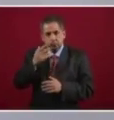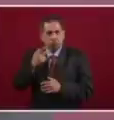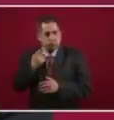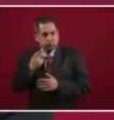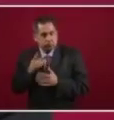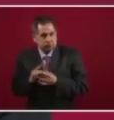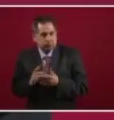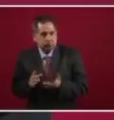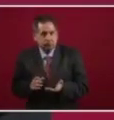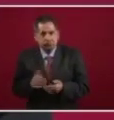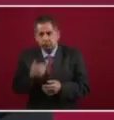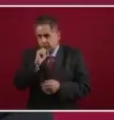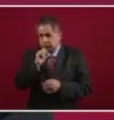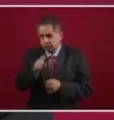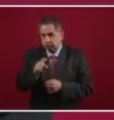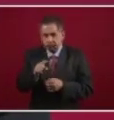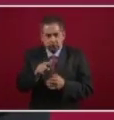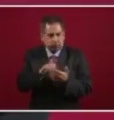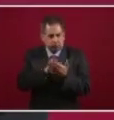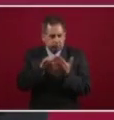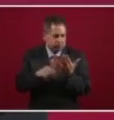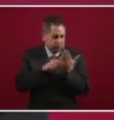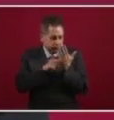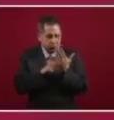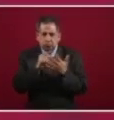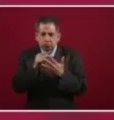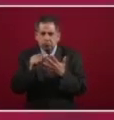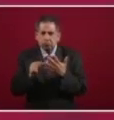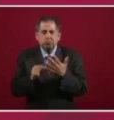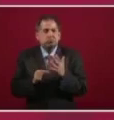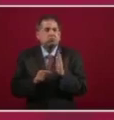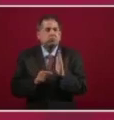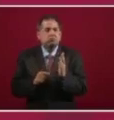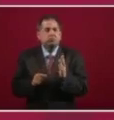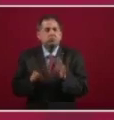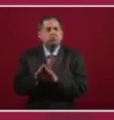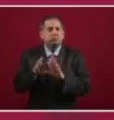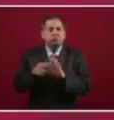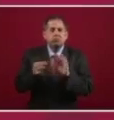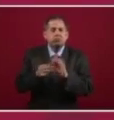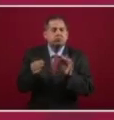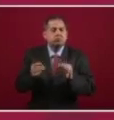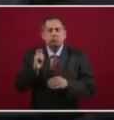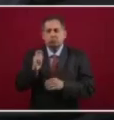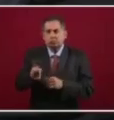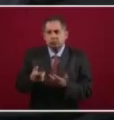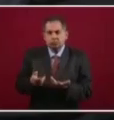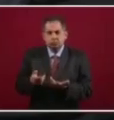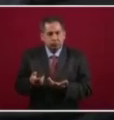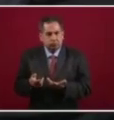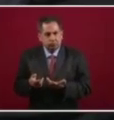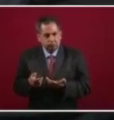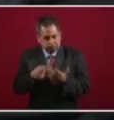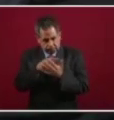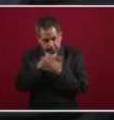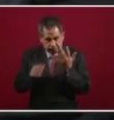político y también los ejemplos de lo que se está llevando a cabo